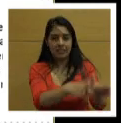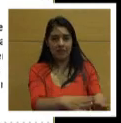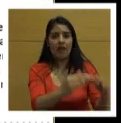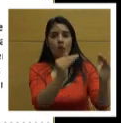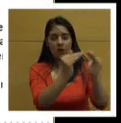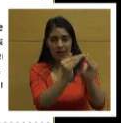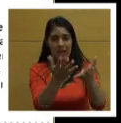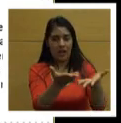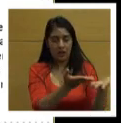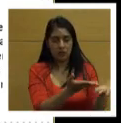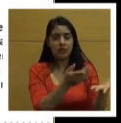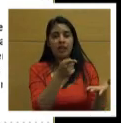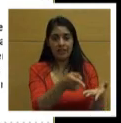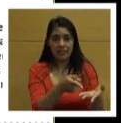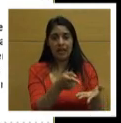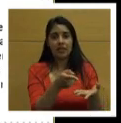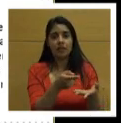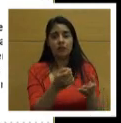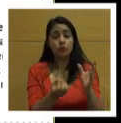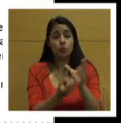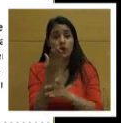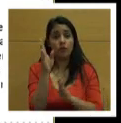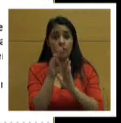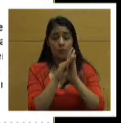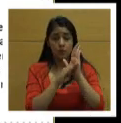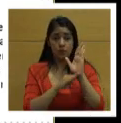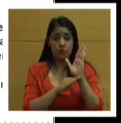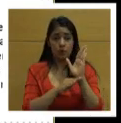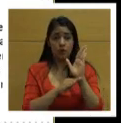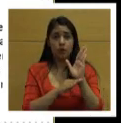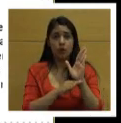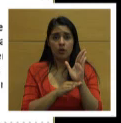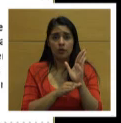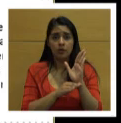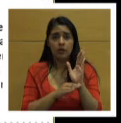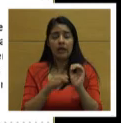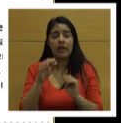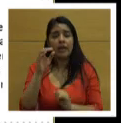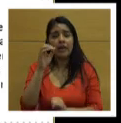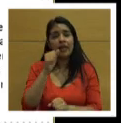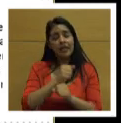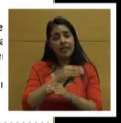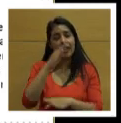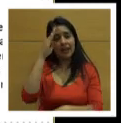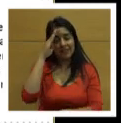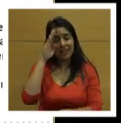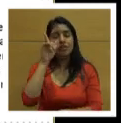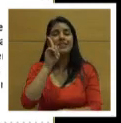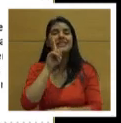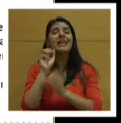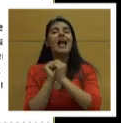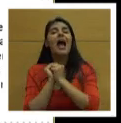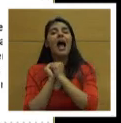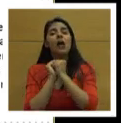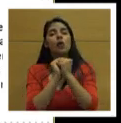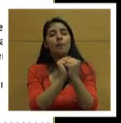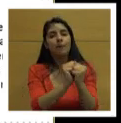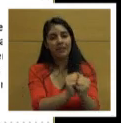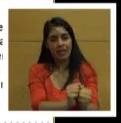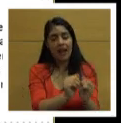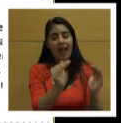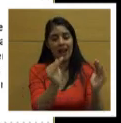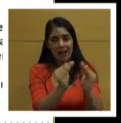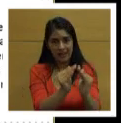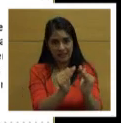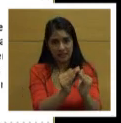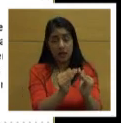Y en ese sentido, también, de acuerdo al nuevo protocolo de pauta unificada, Carabineros, ¿cierto?, debe acompañarla al lugar, ¿cierto?, de casa de acogida,